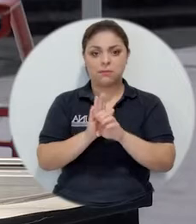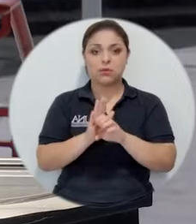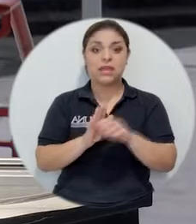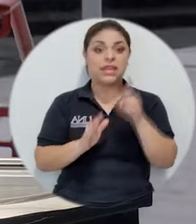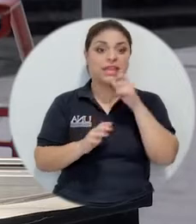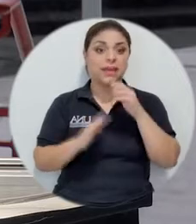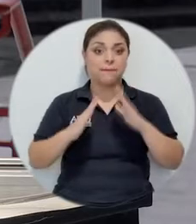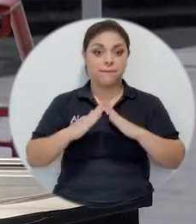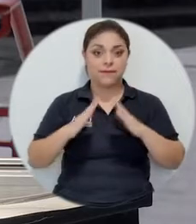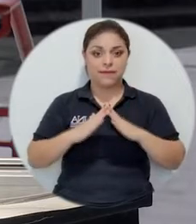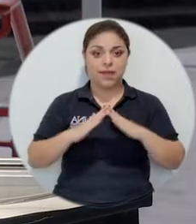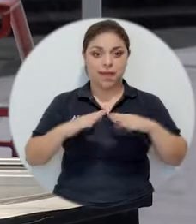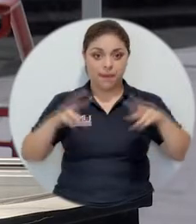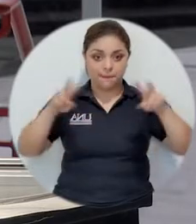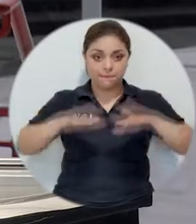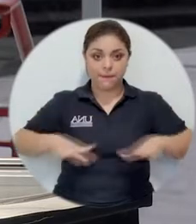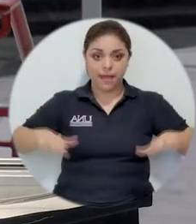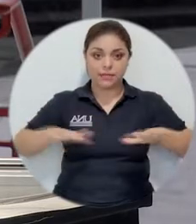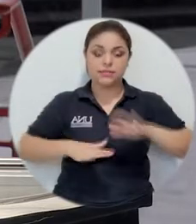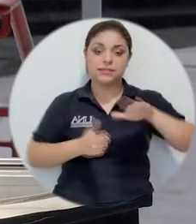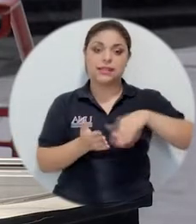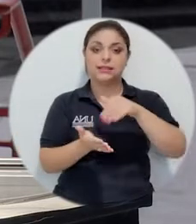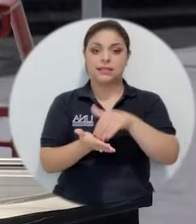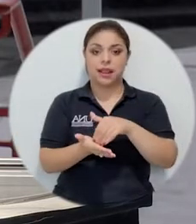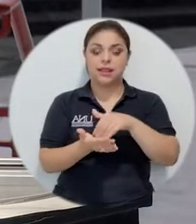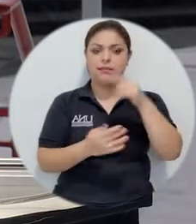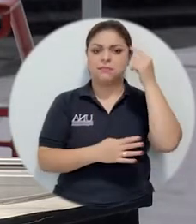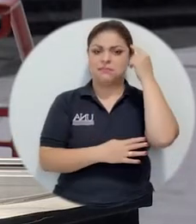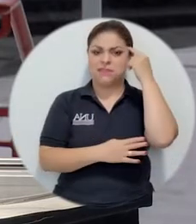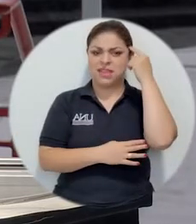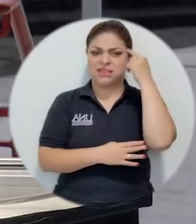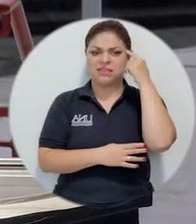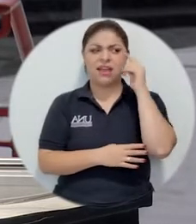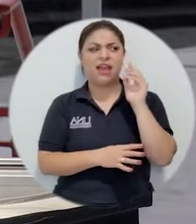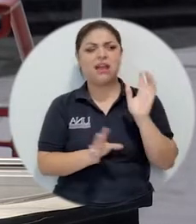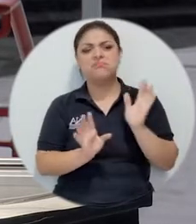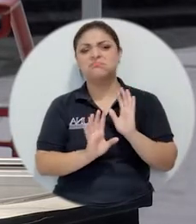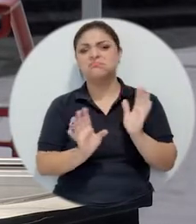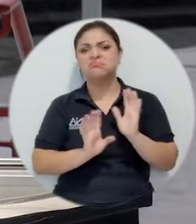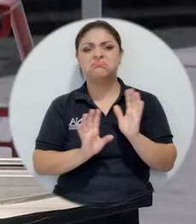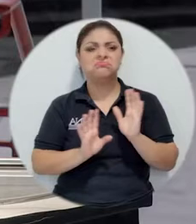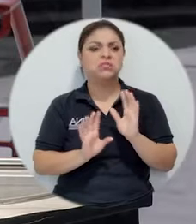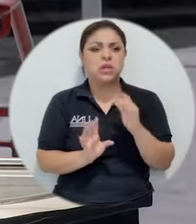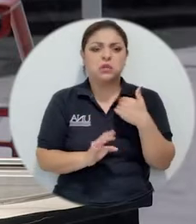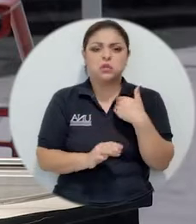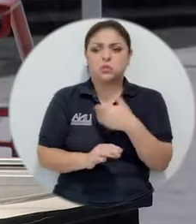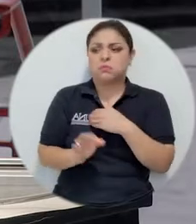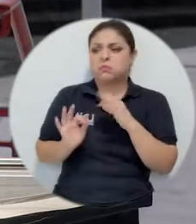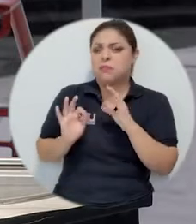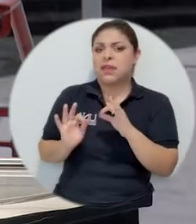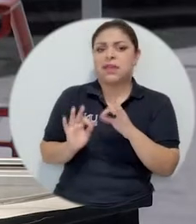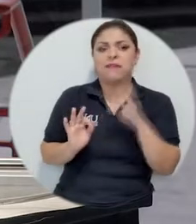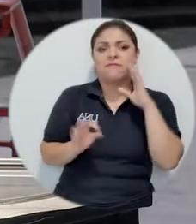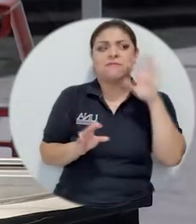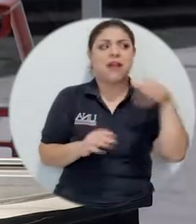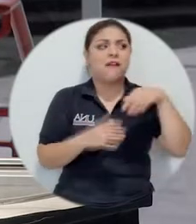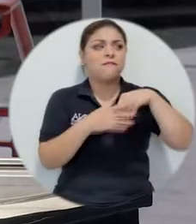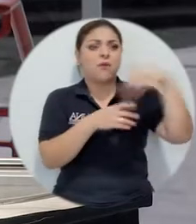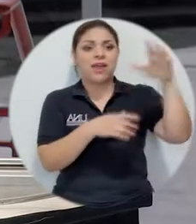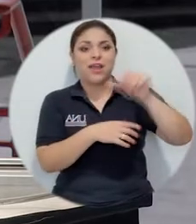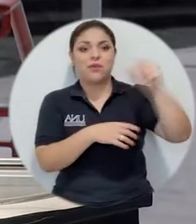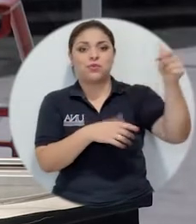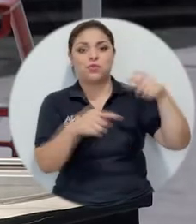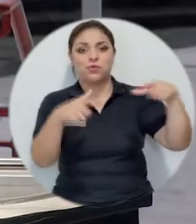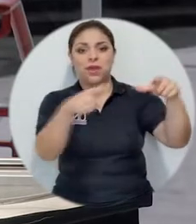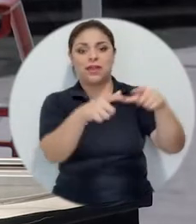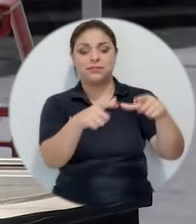Central piensa que está ajeno a los problemas de la región. Probablemente si nos vamos a